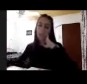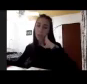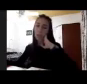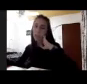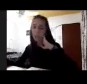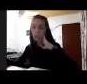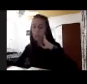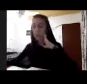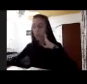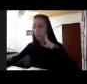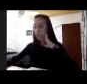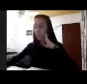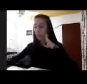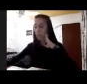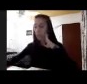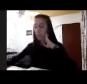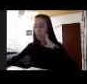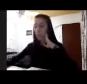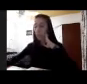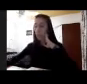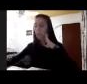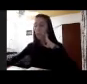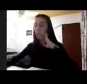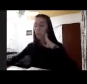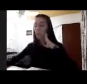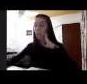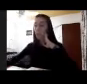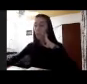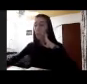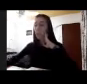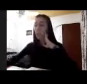el proyecto de quinto que estaba por acá.